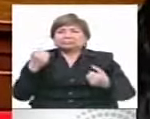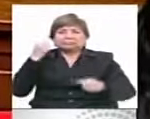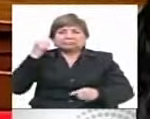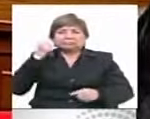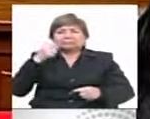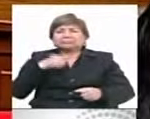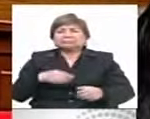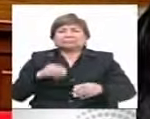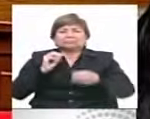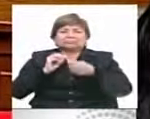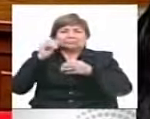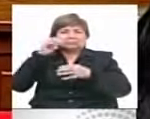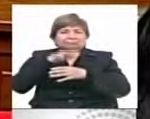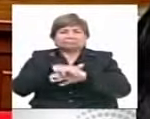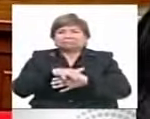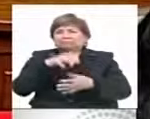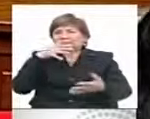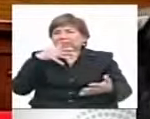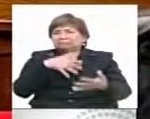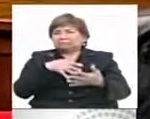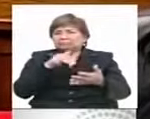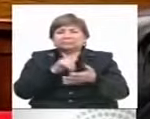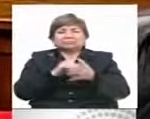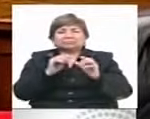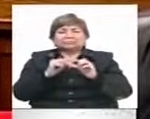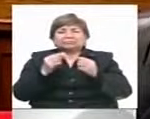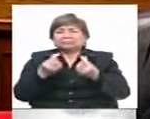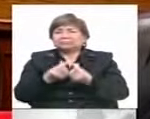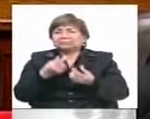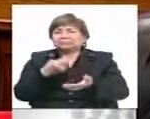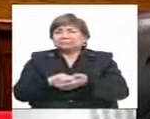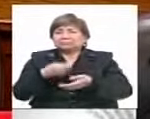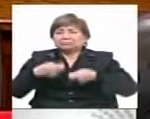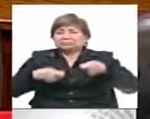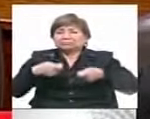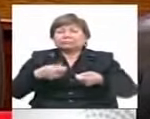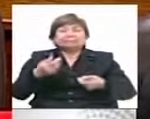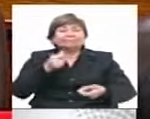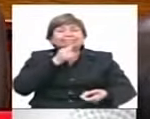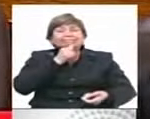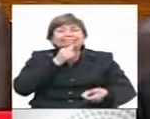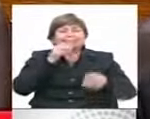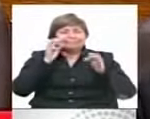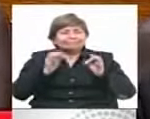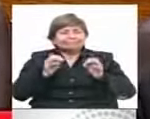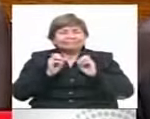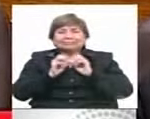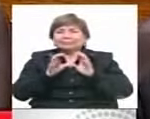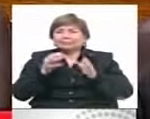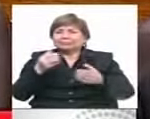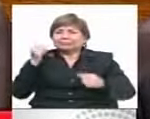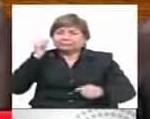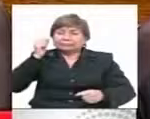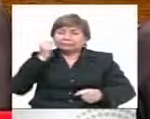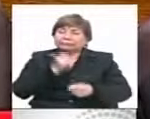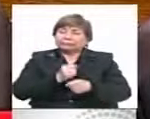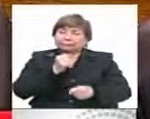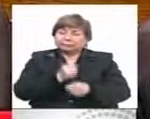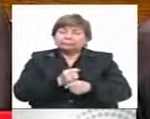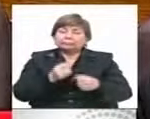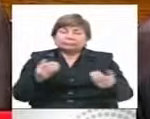peruanos que han sido vulnerados. También somos partidarios de que hay una inversión privada, pero con reglas claras y que respeten los derechos de los trabajadores,